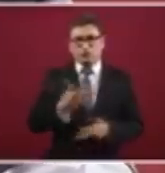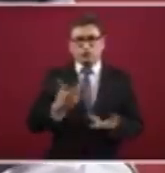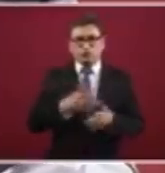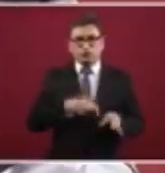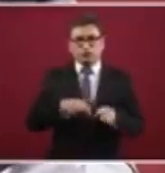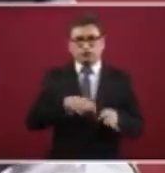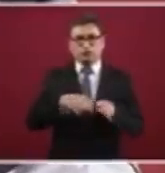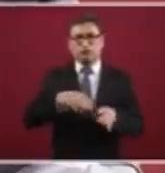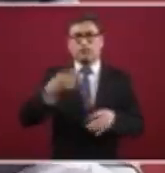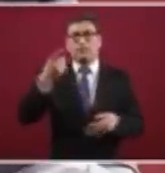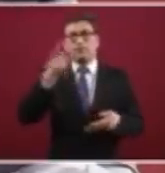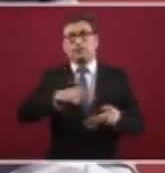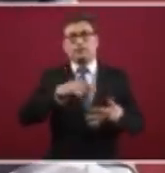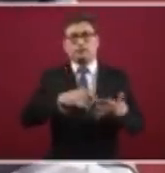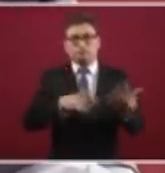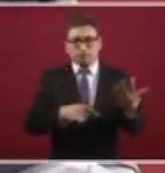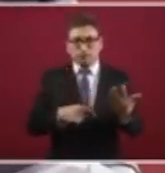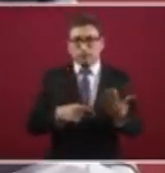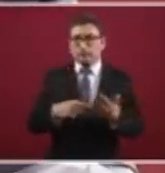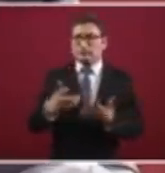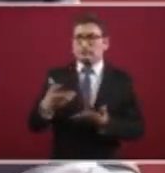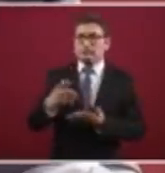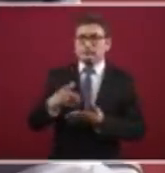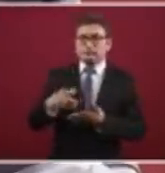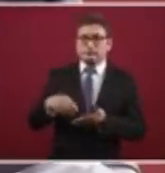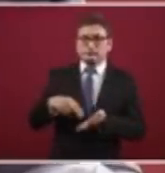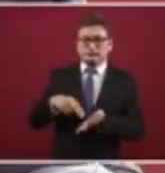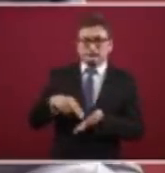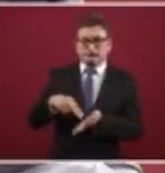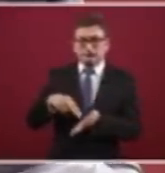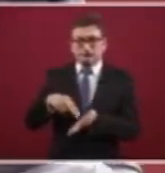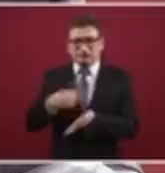y se tenían que firmar esas cartas de intención